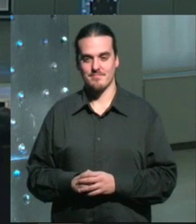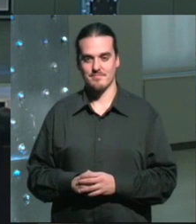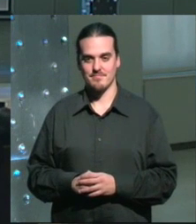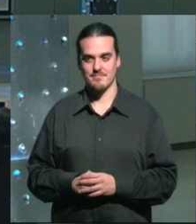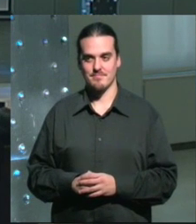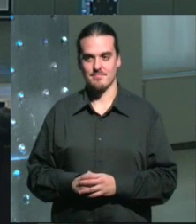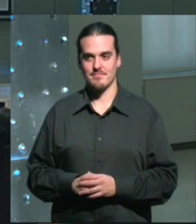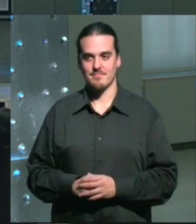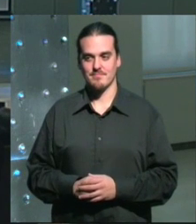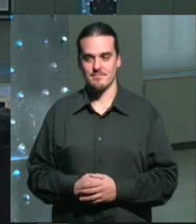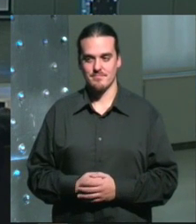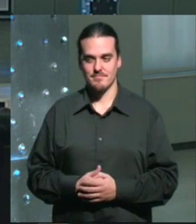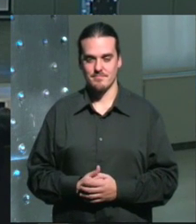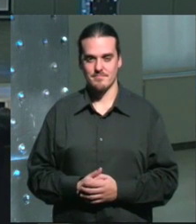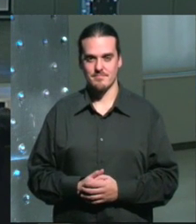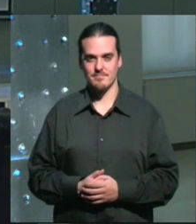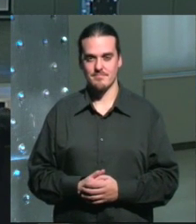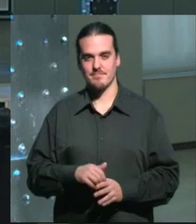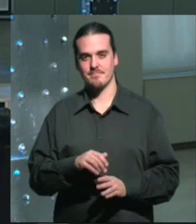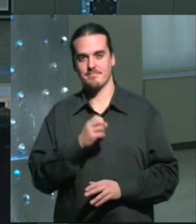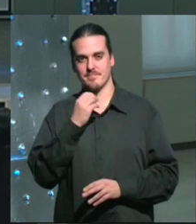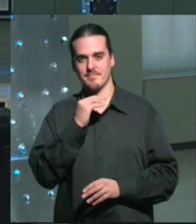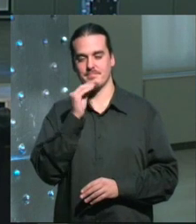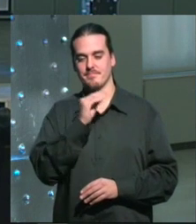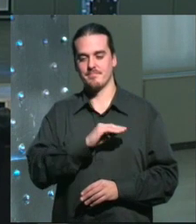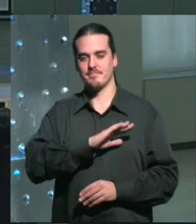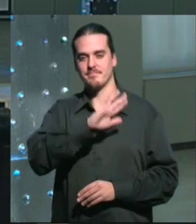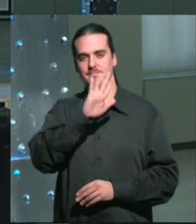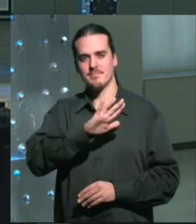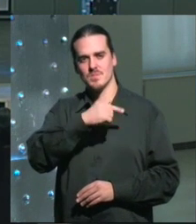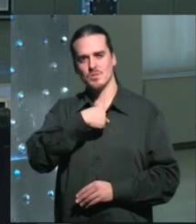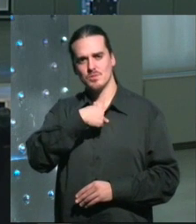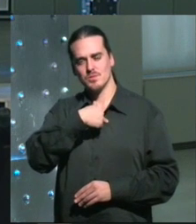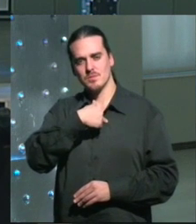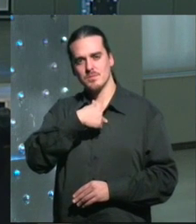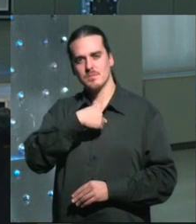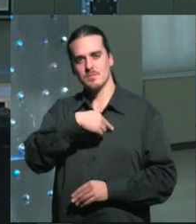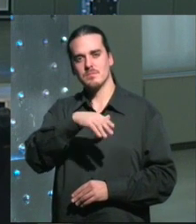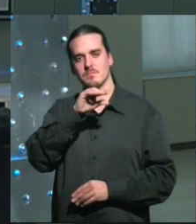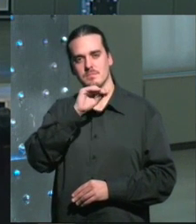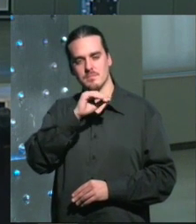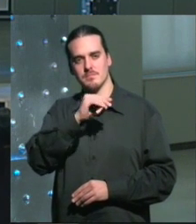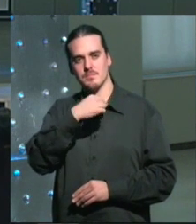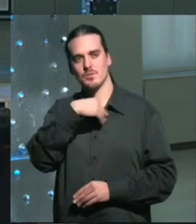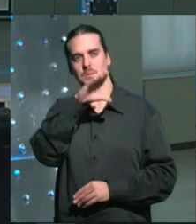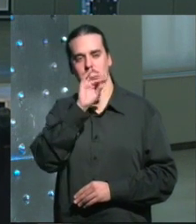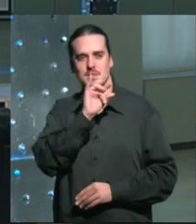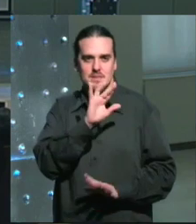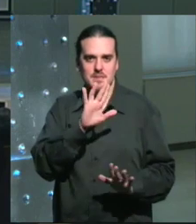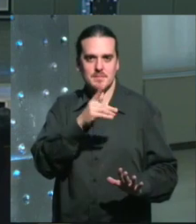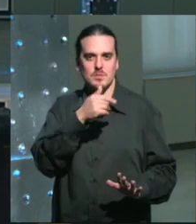Vamos a ver, lo que me ha parecido breve, entendible y esperanzador es tu presentación.